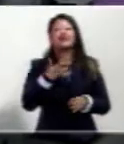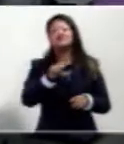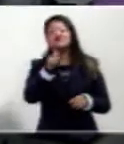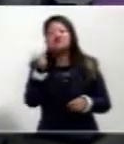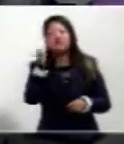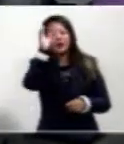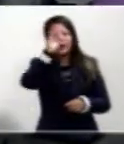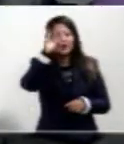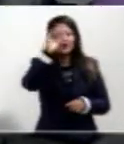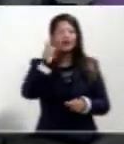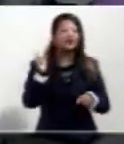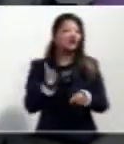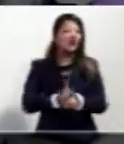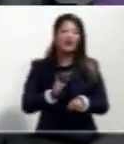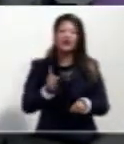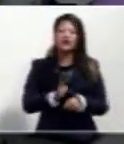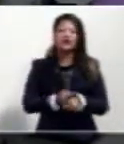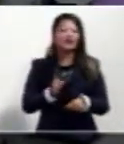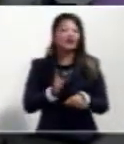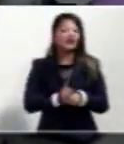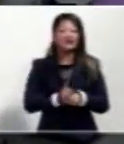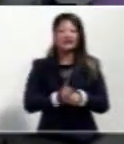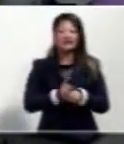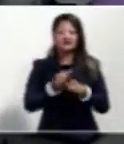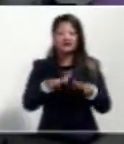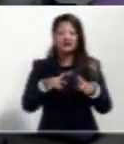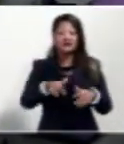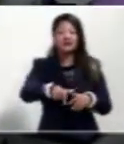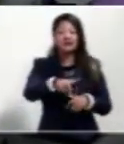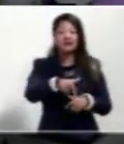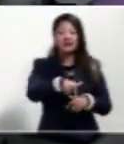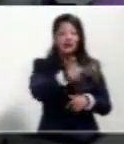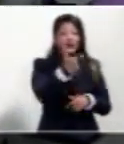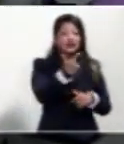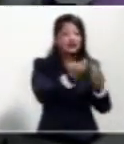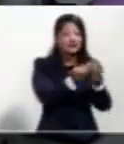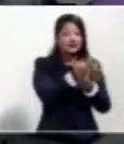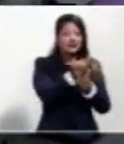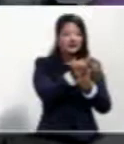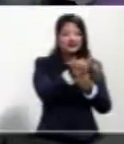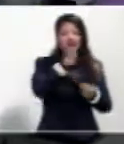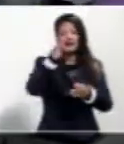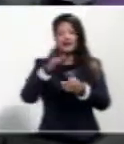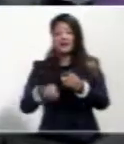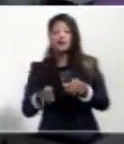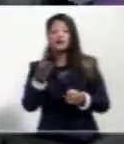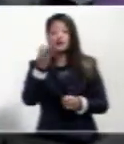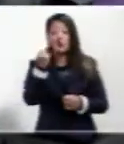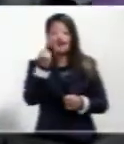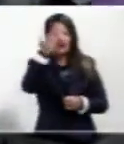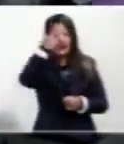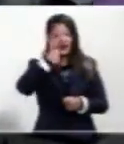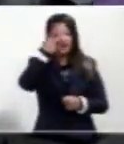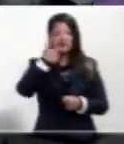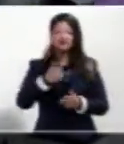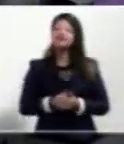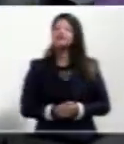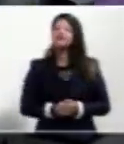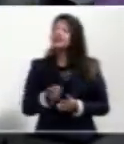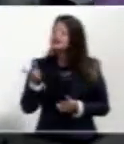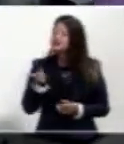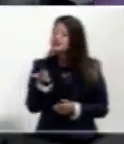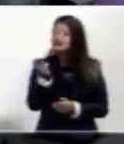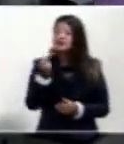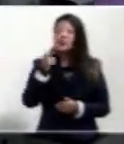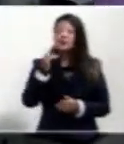culturales, todos los días. Los eventos culturales empiezan desde las 12 de la mañana y terminan a las 9 de la noche. Oye, Humberto, a lo mejor me